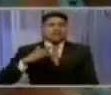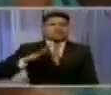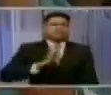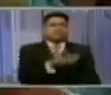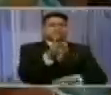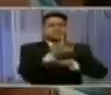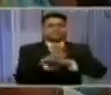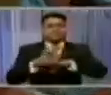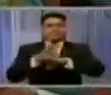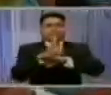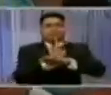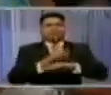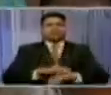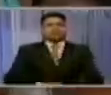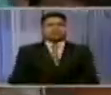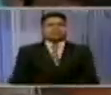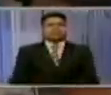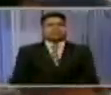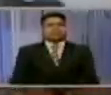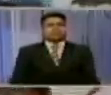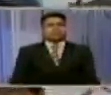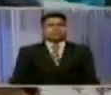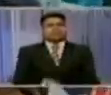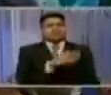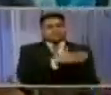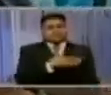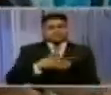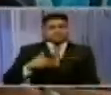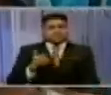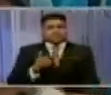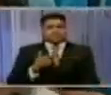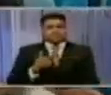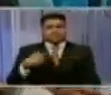Ahora, queridos hermanos y hermanas,